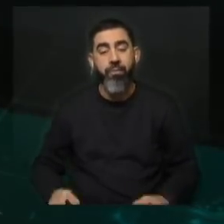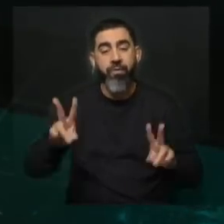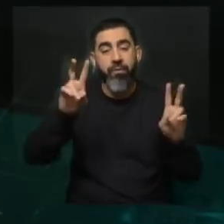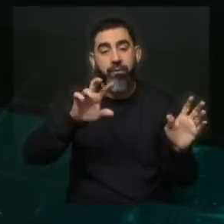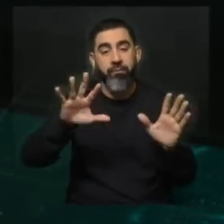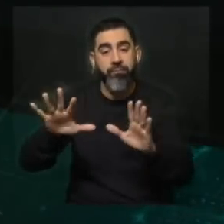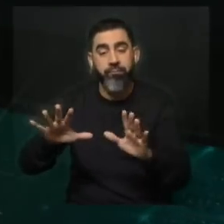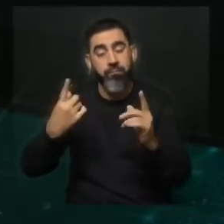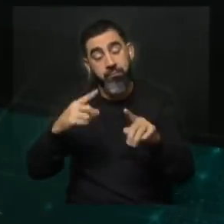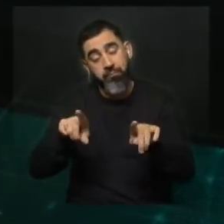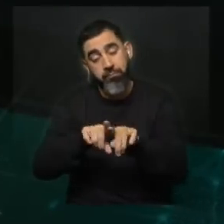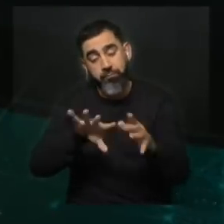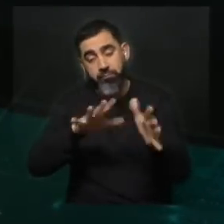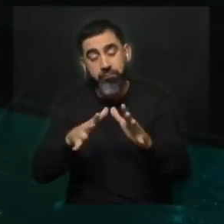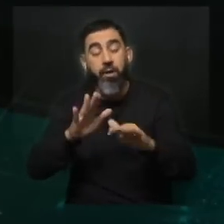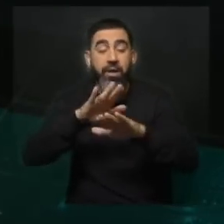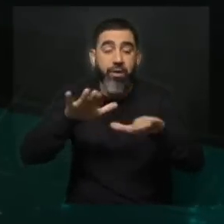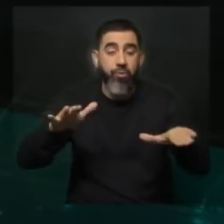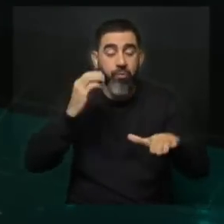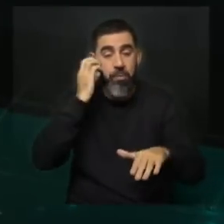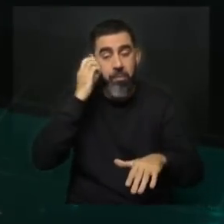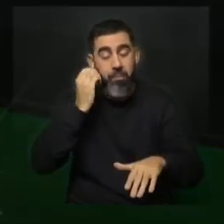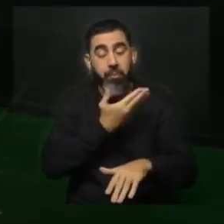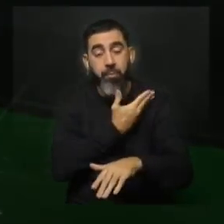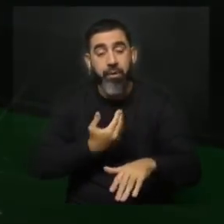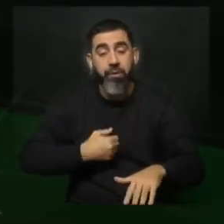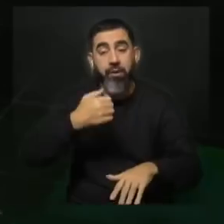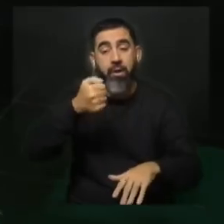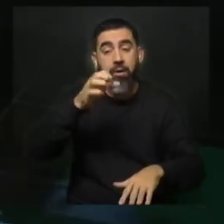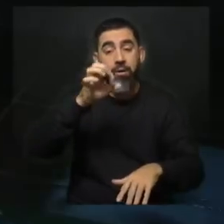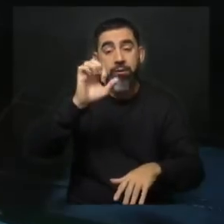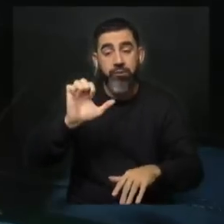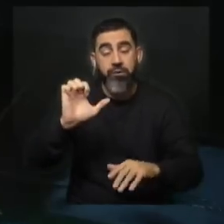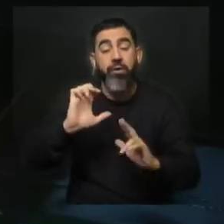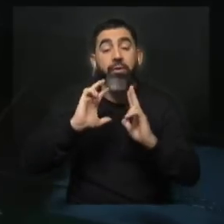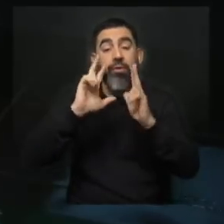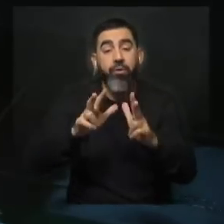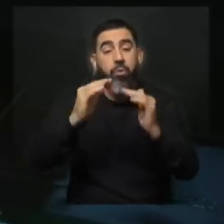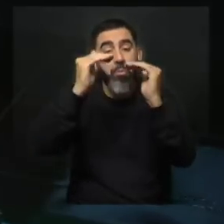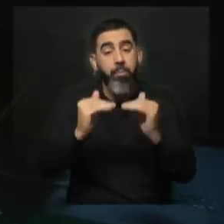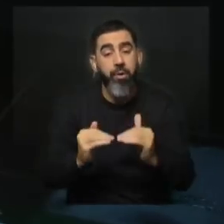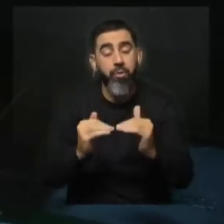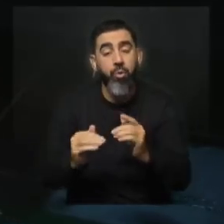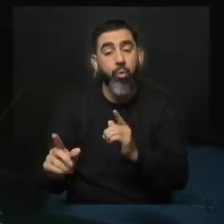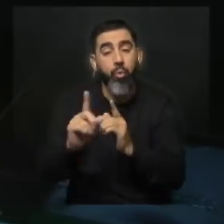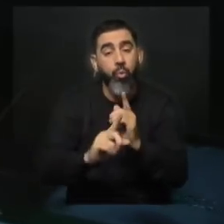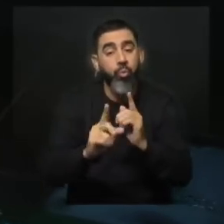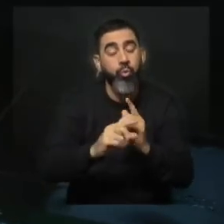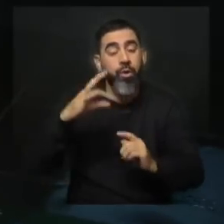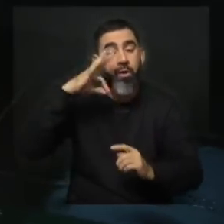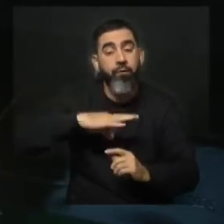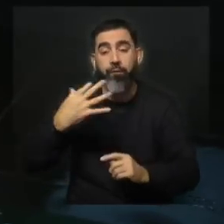temas Aunque de alguna manera están vinculados porque hablamos de infancia el presidente de hace Leonardo cipriani dijo que bajó el número de consultas por